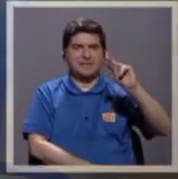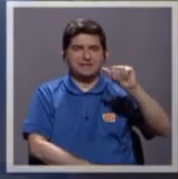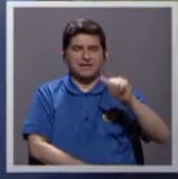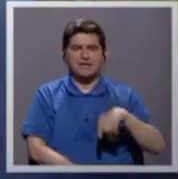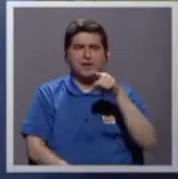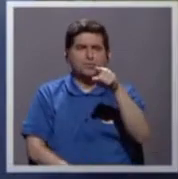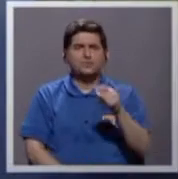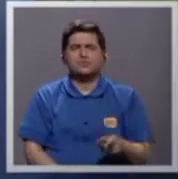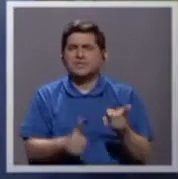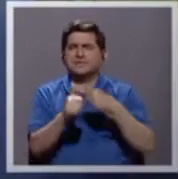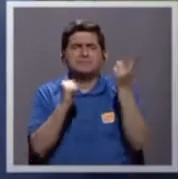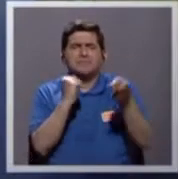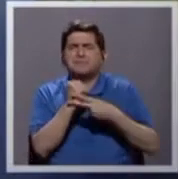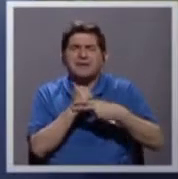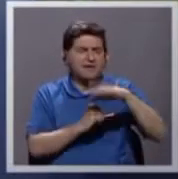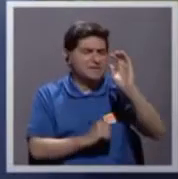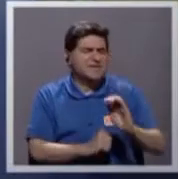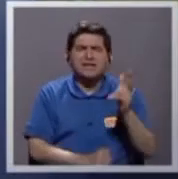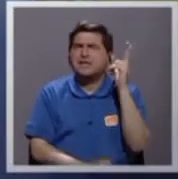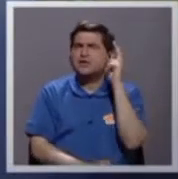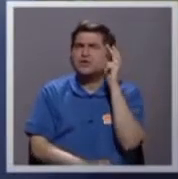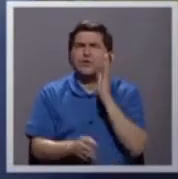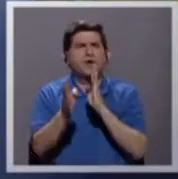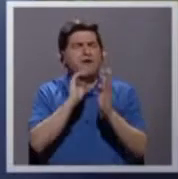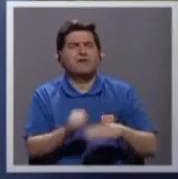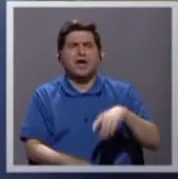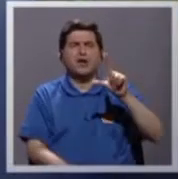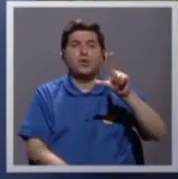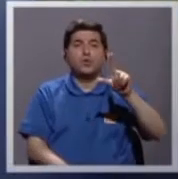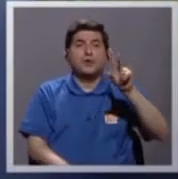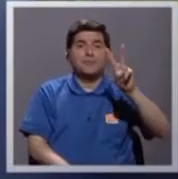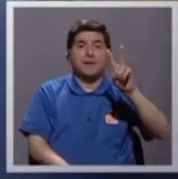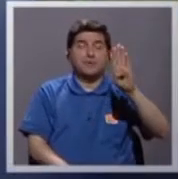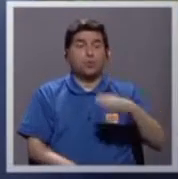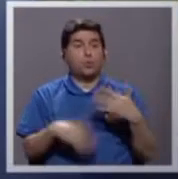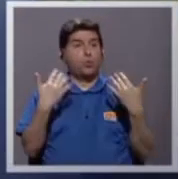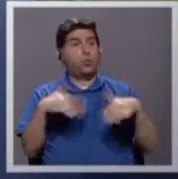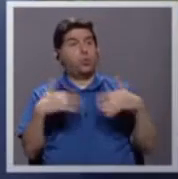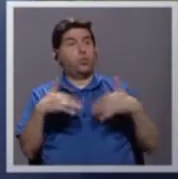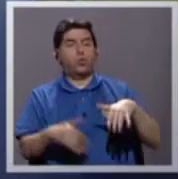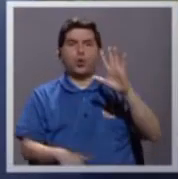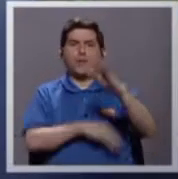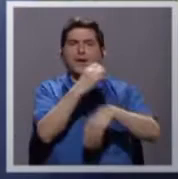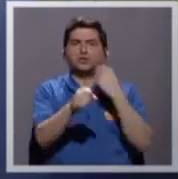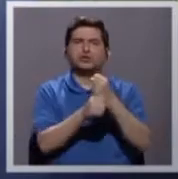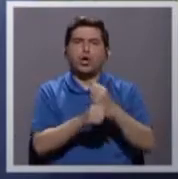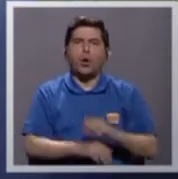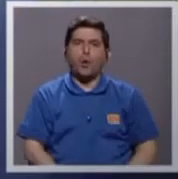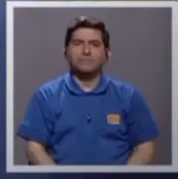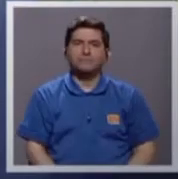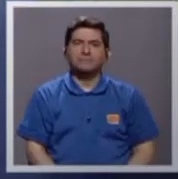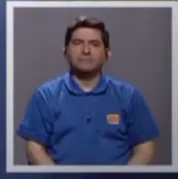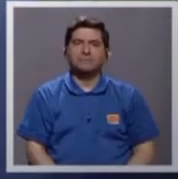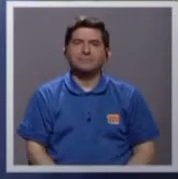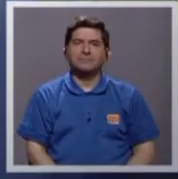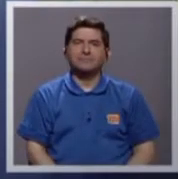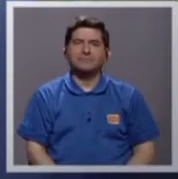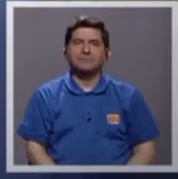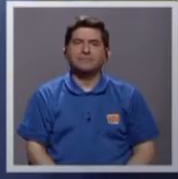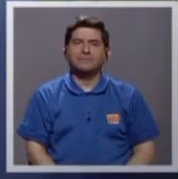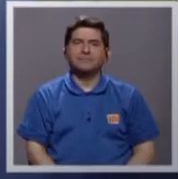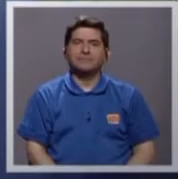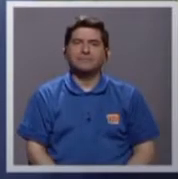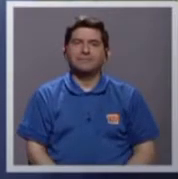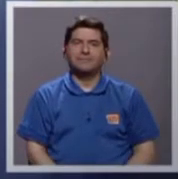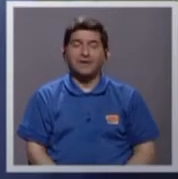de niño, obviamente, hablar de Beethoven? Uy, mi hijo, como a los 5 años. Sí. Mi ¿Tiene abuelo era alguna vivencia